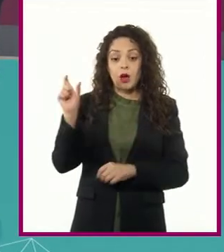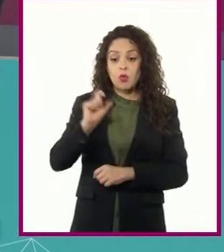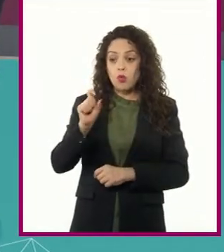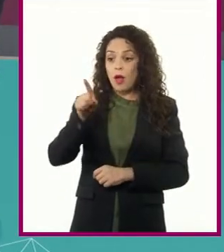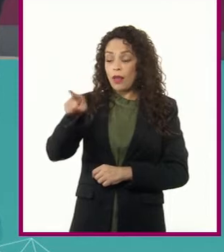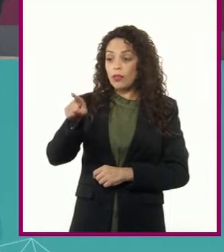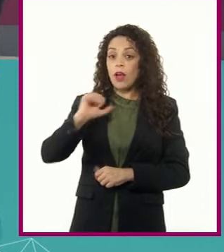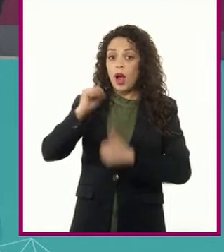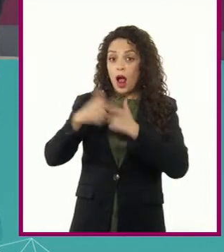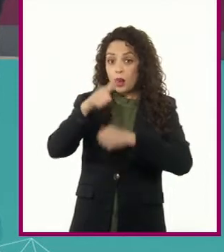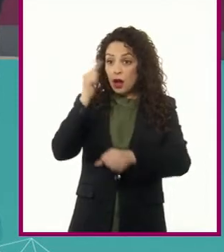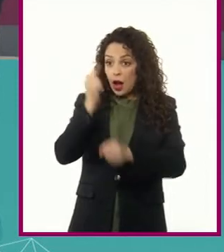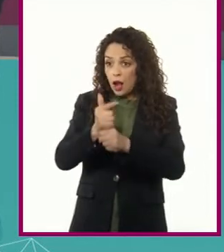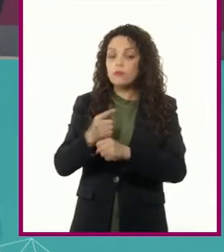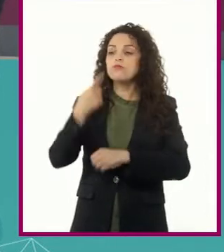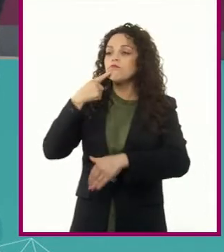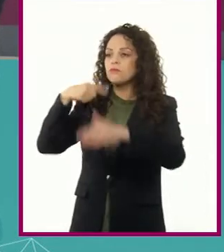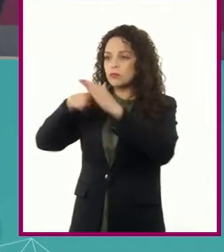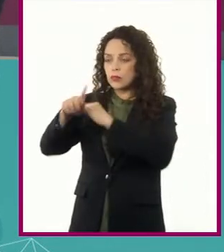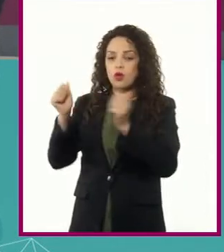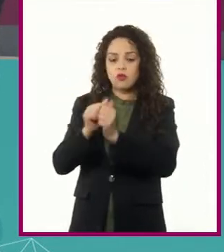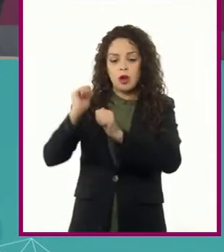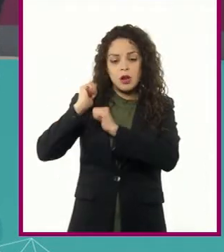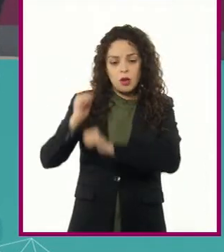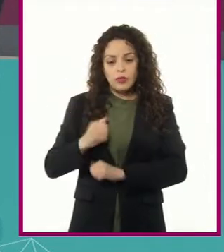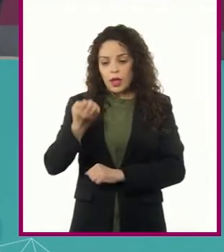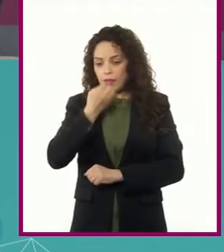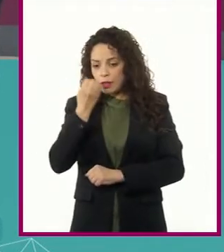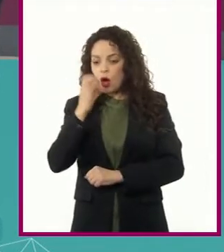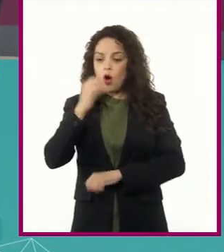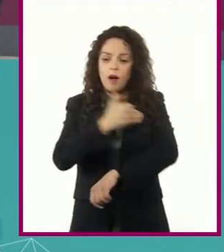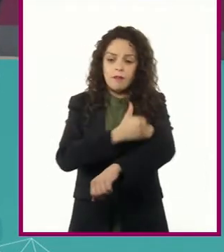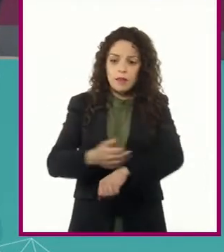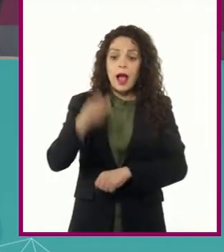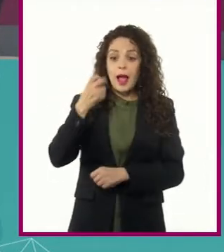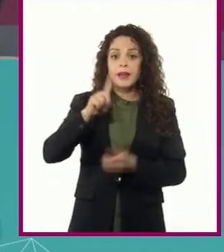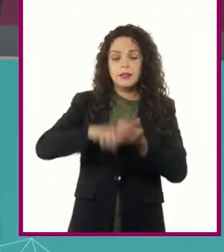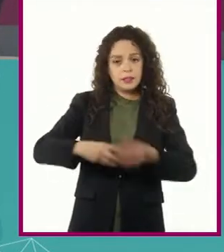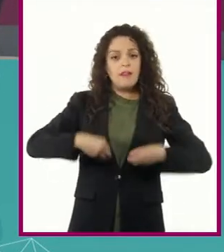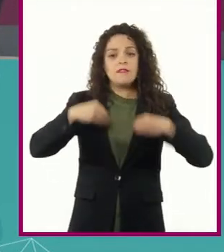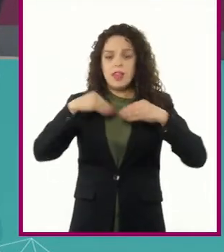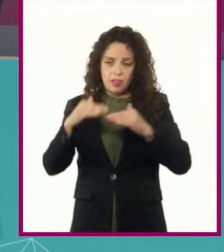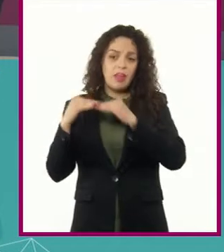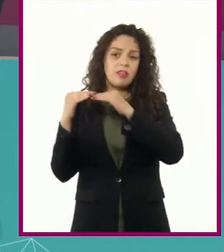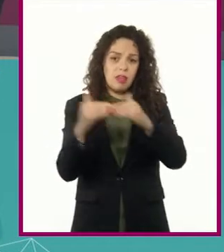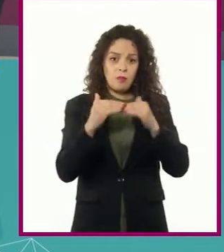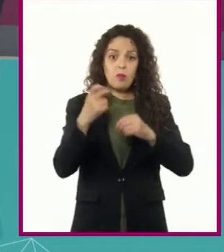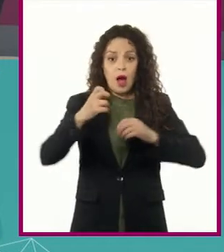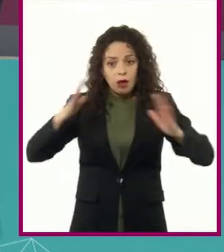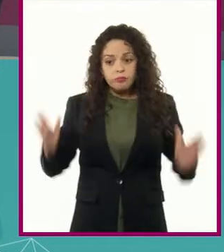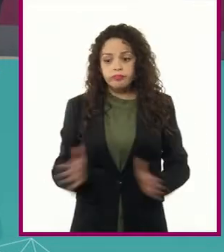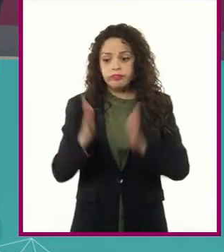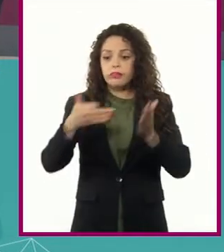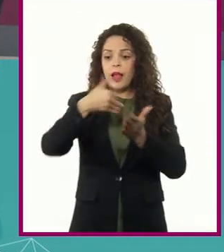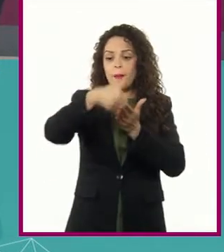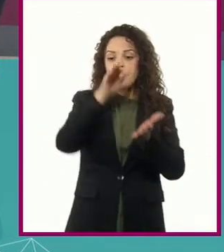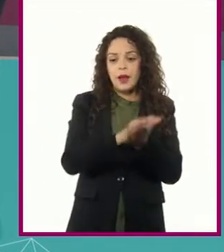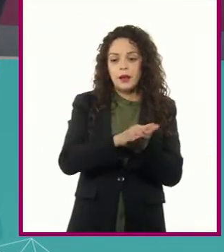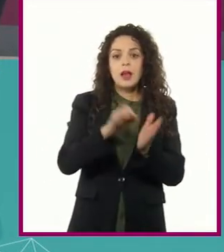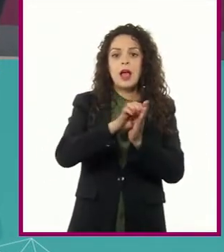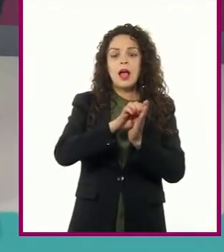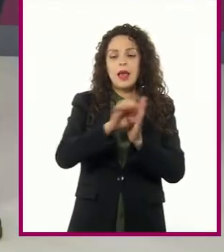autoridades escolares y las familias es parte de una vida democrática en la escuela, ya que con ello fomentamos valores como la